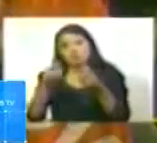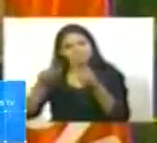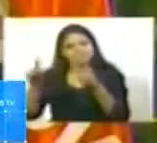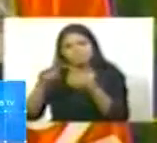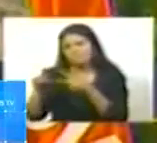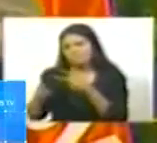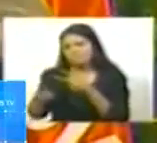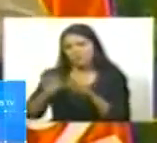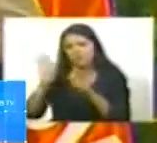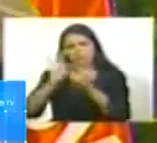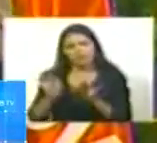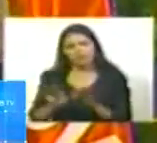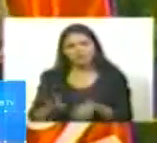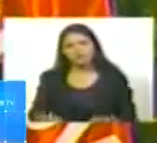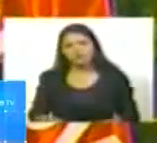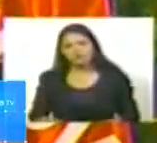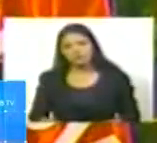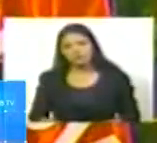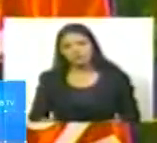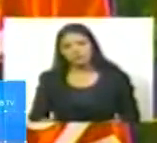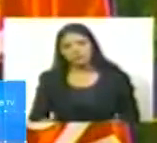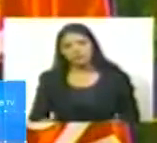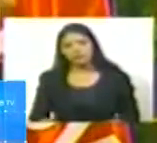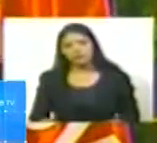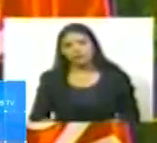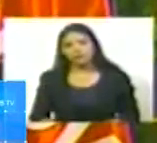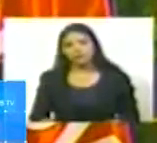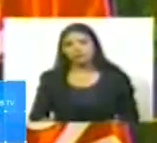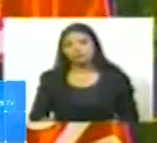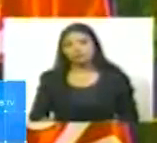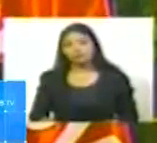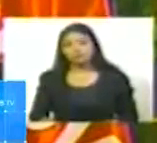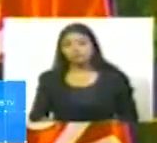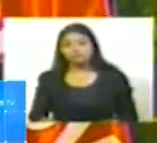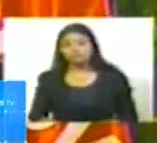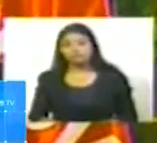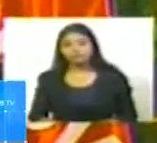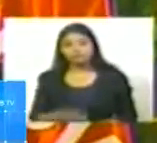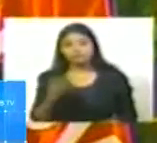de propiedad. Hay una revalorización del sector privado.